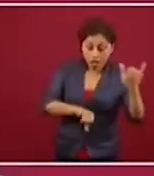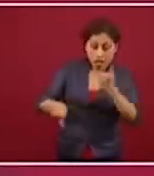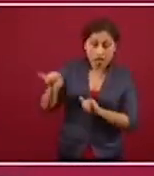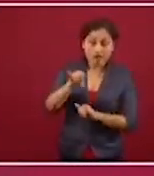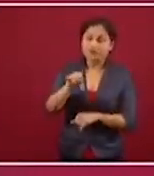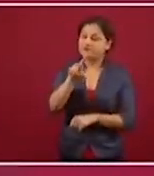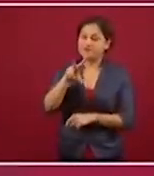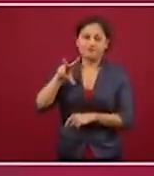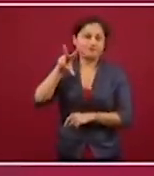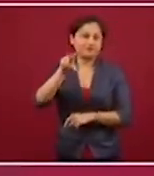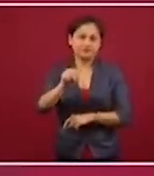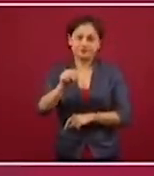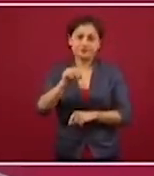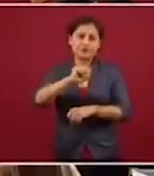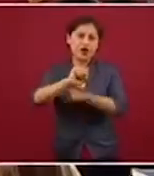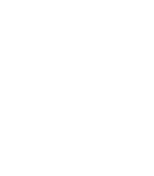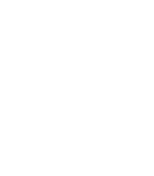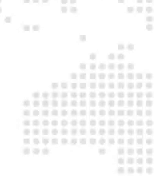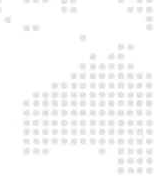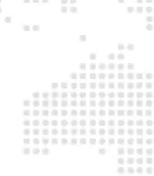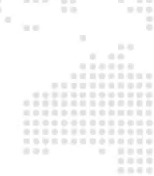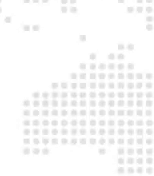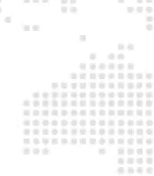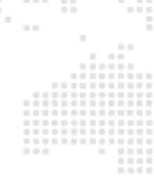está plenamente documentado